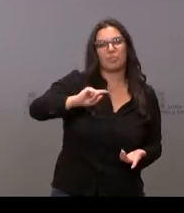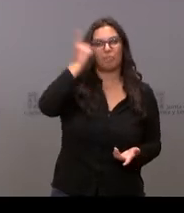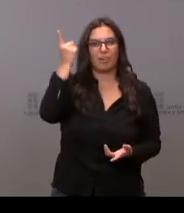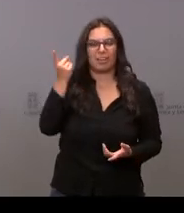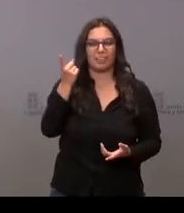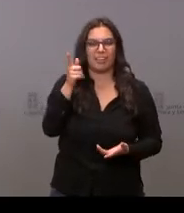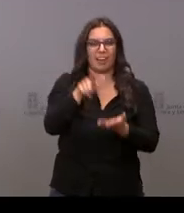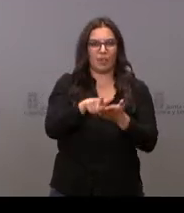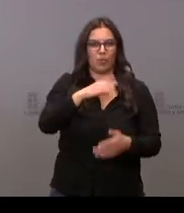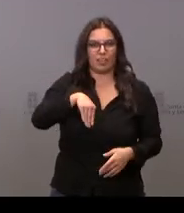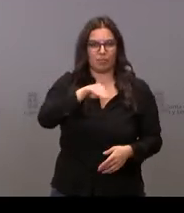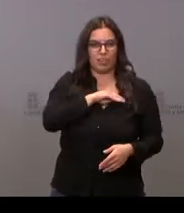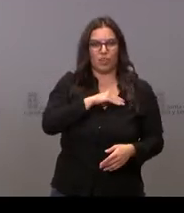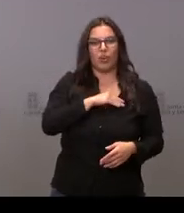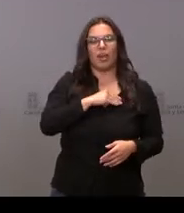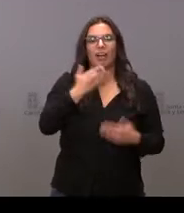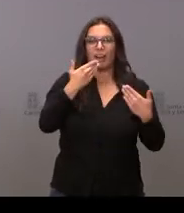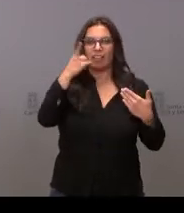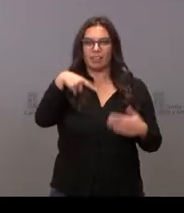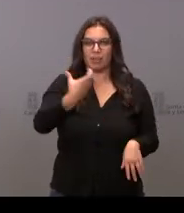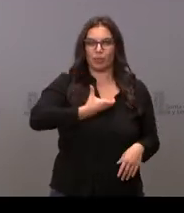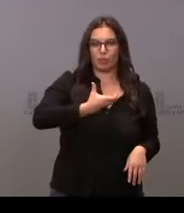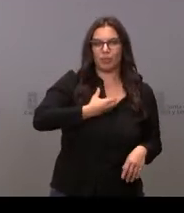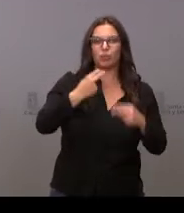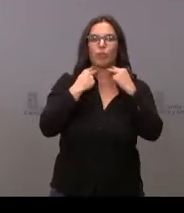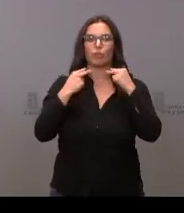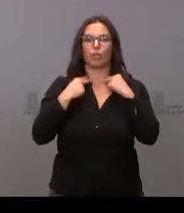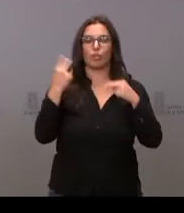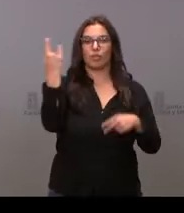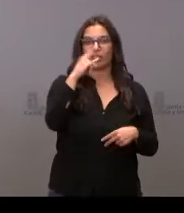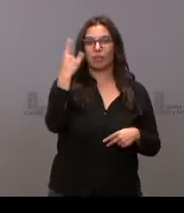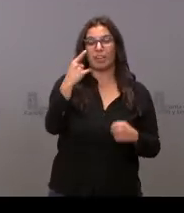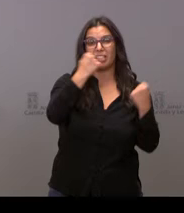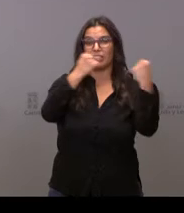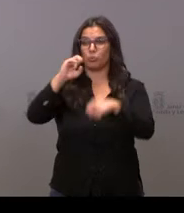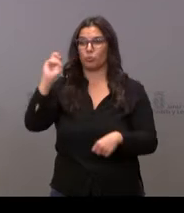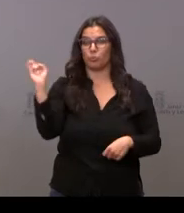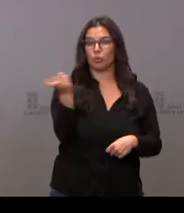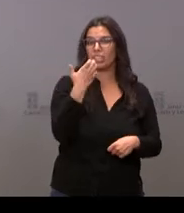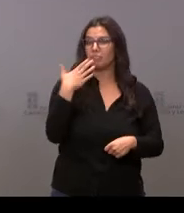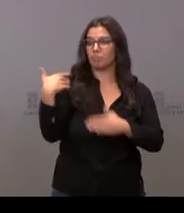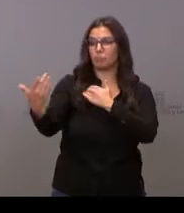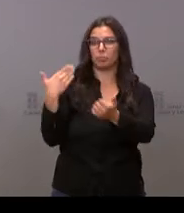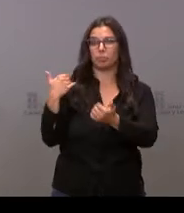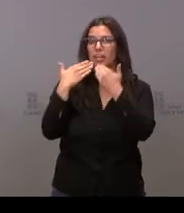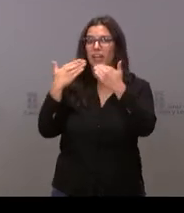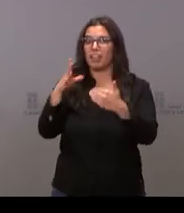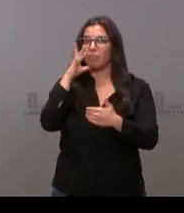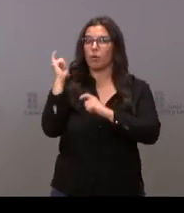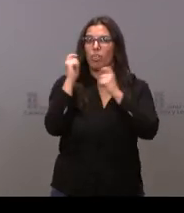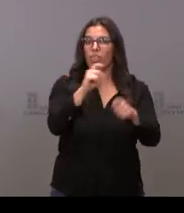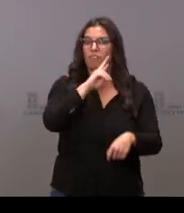ayuntamiento ya la diputación agradecer a las instituciones que cuenten con la universidad que pongan en valor las capacidades